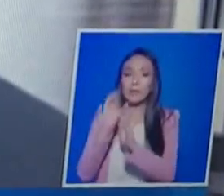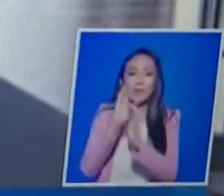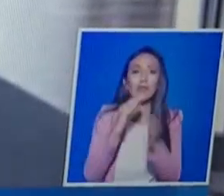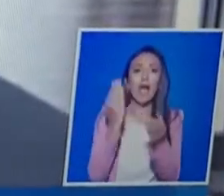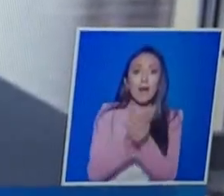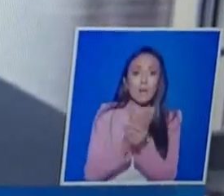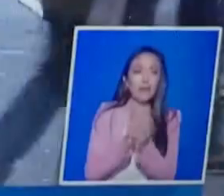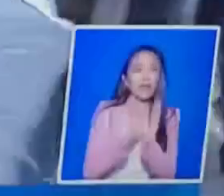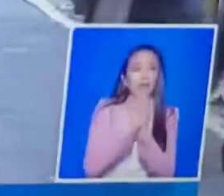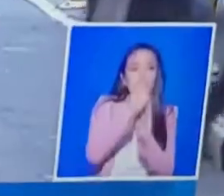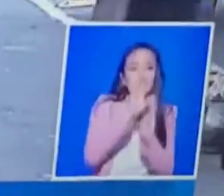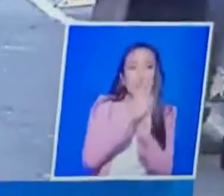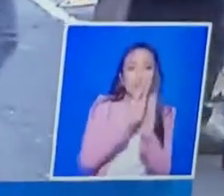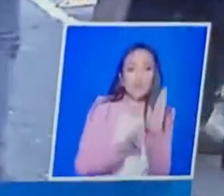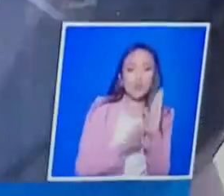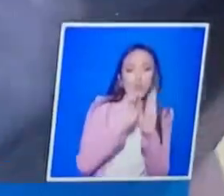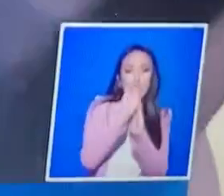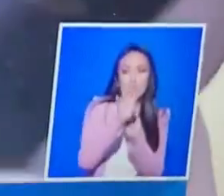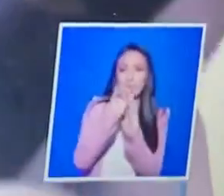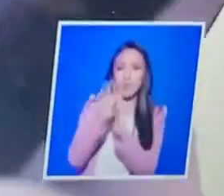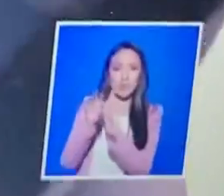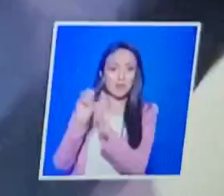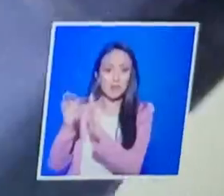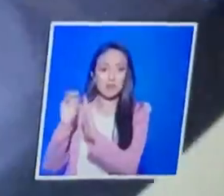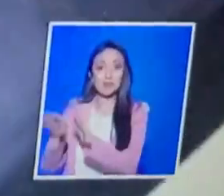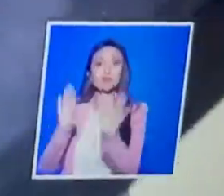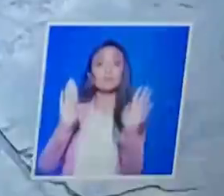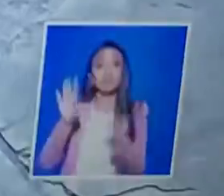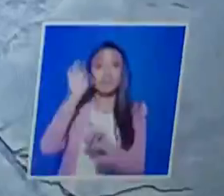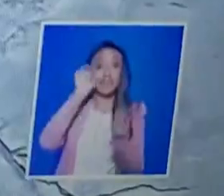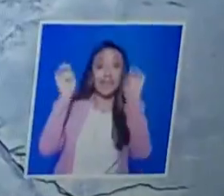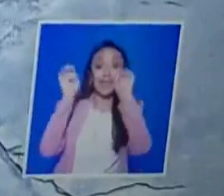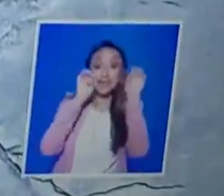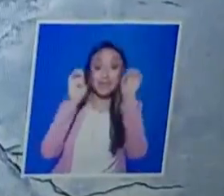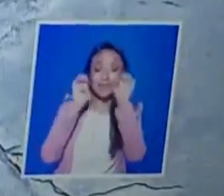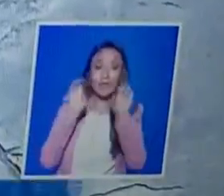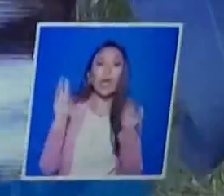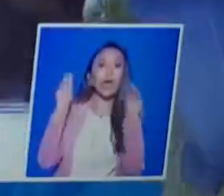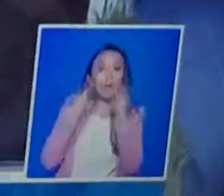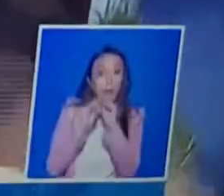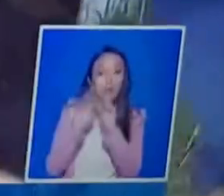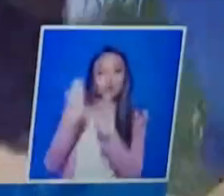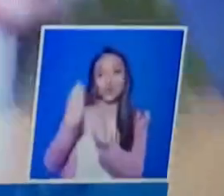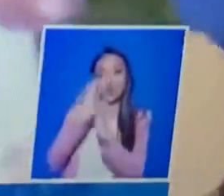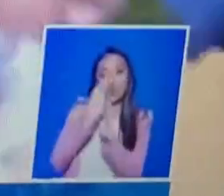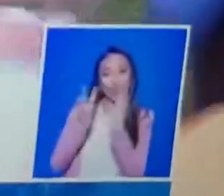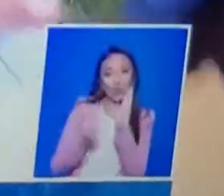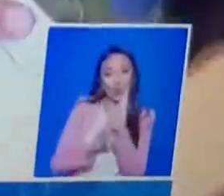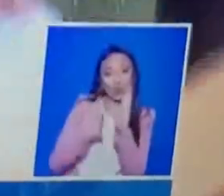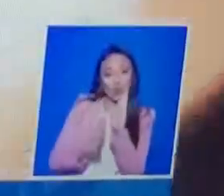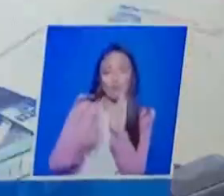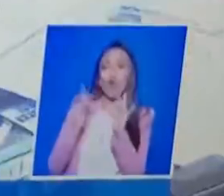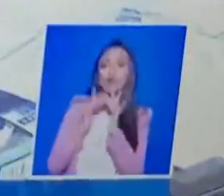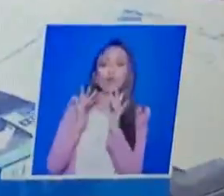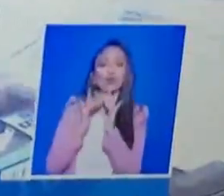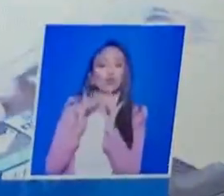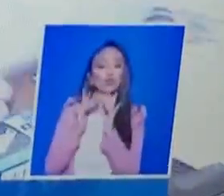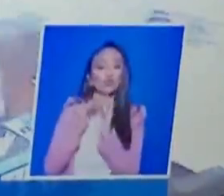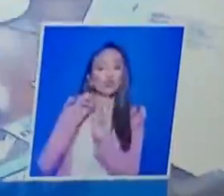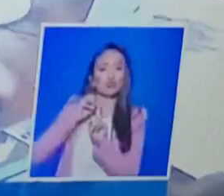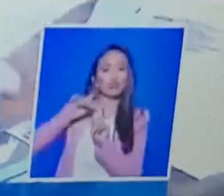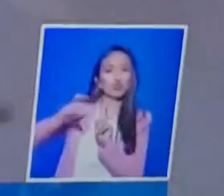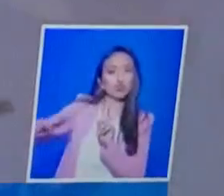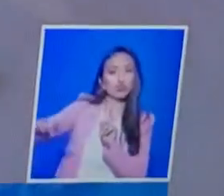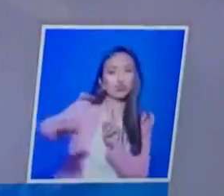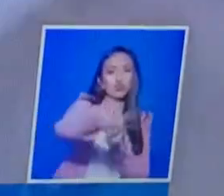hojas de vida. Precisamente parte de las estrategias incluyen fortalecer, crear y utilizar una red de contactos para difundir la